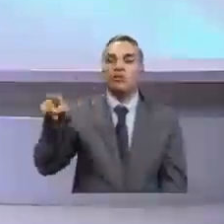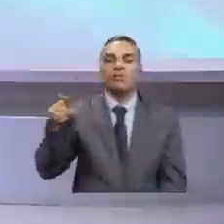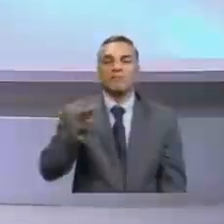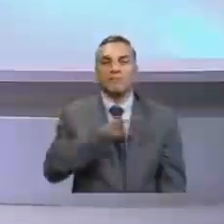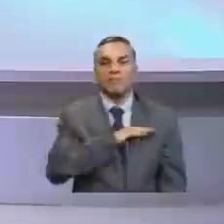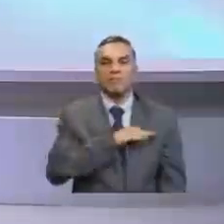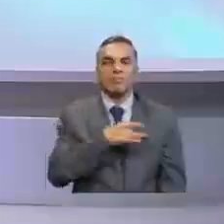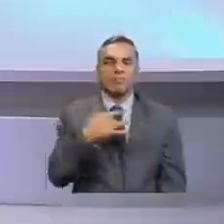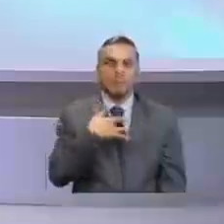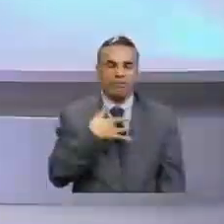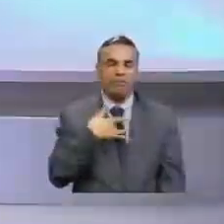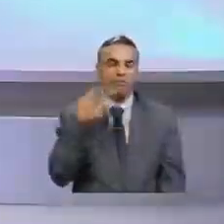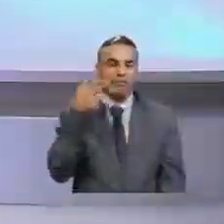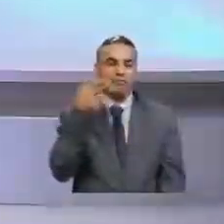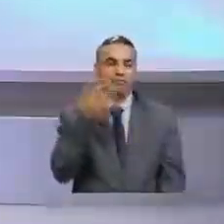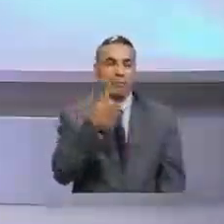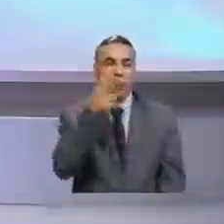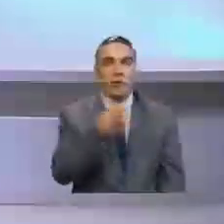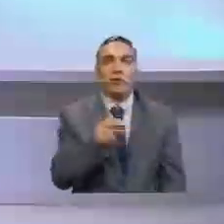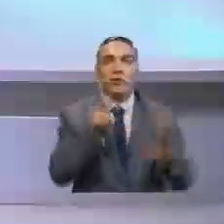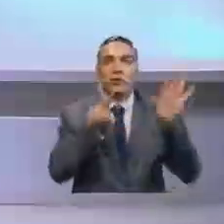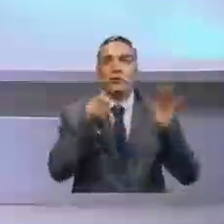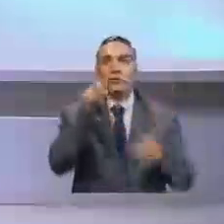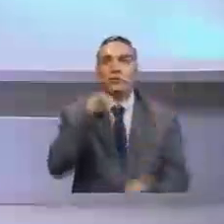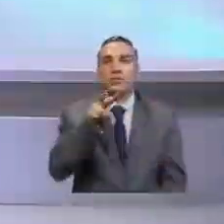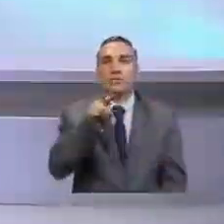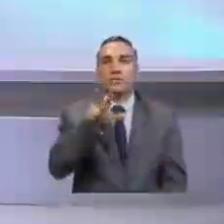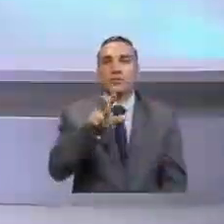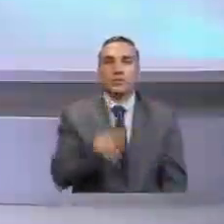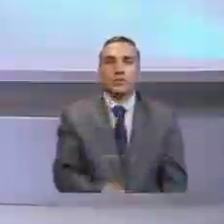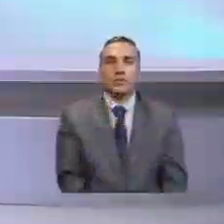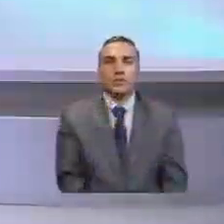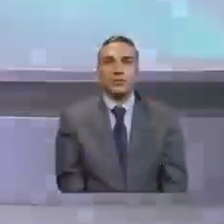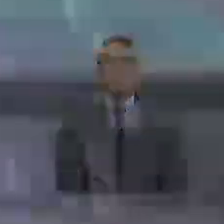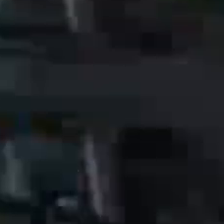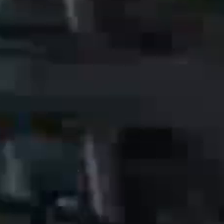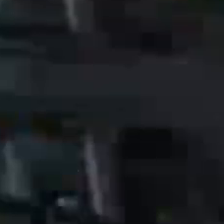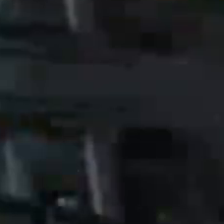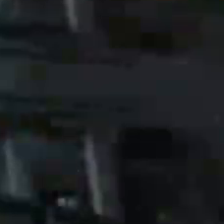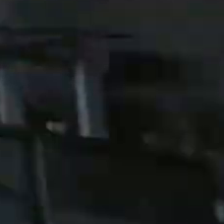lamentablemente pagó con su vida. 7:23.